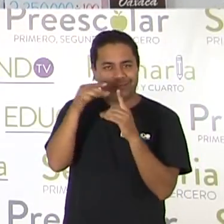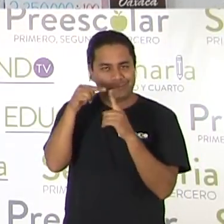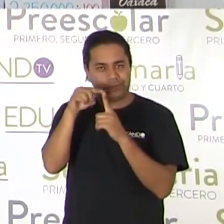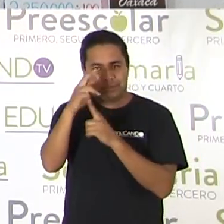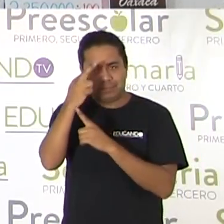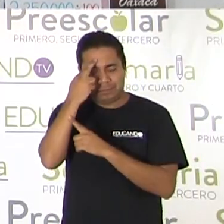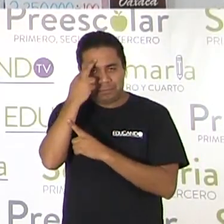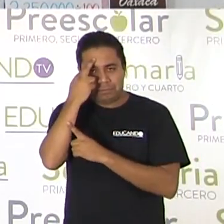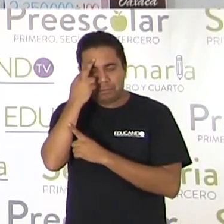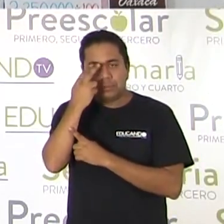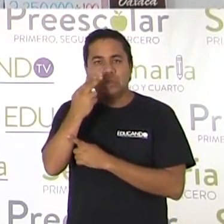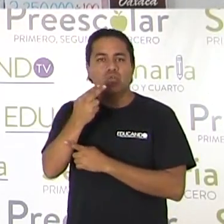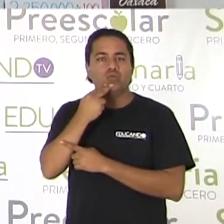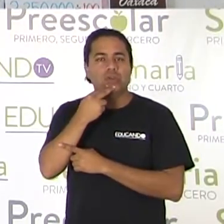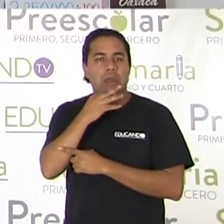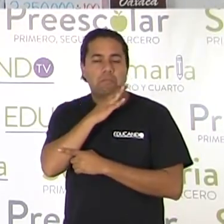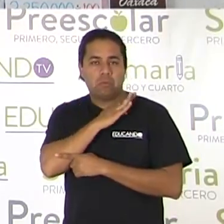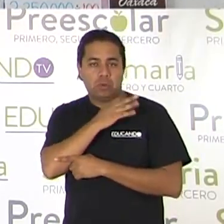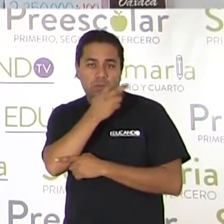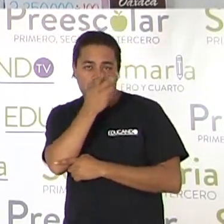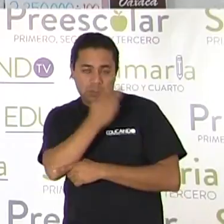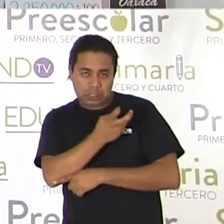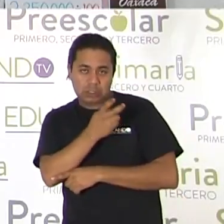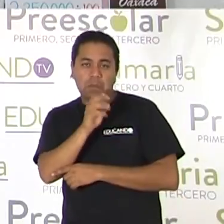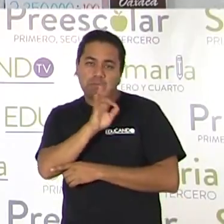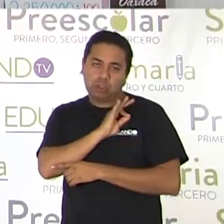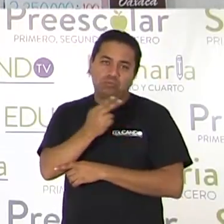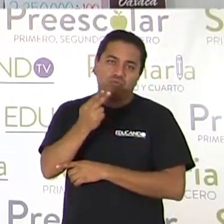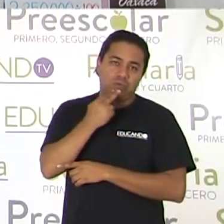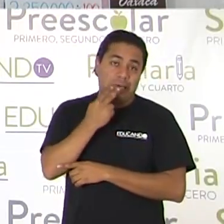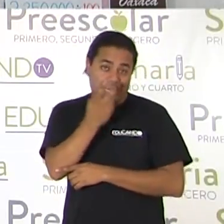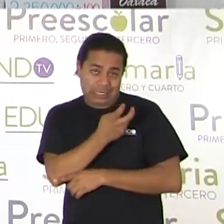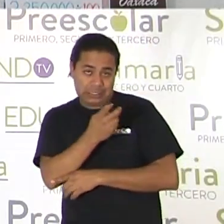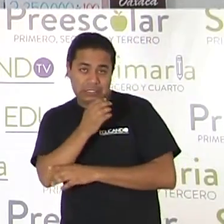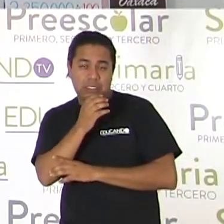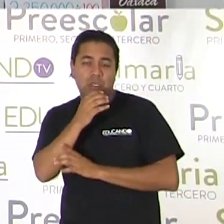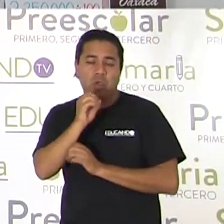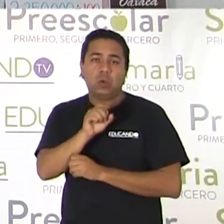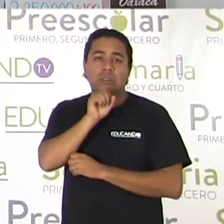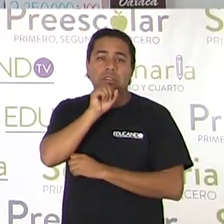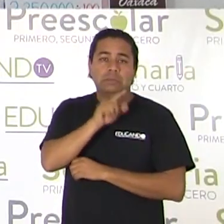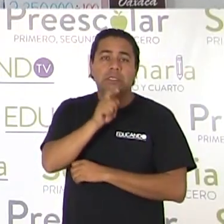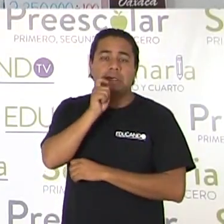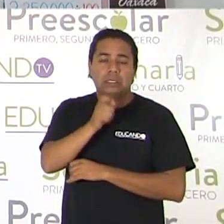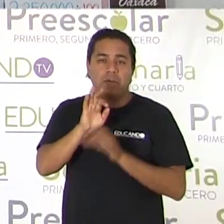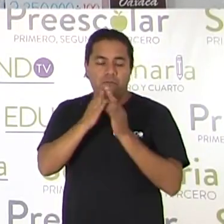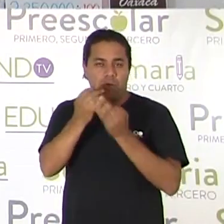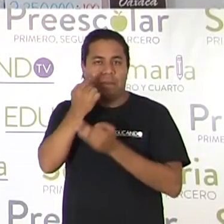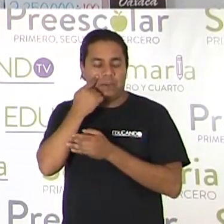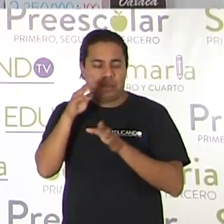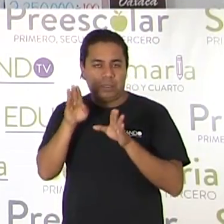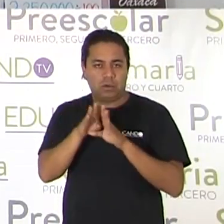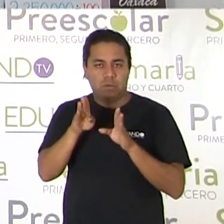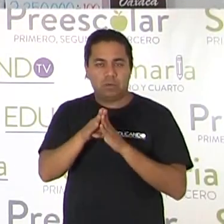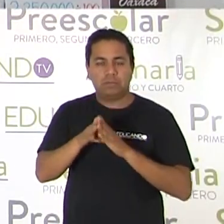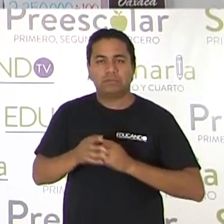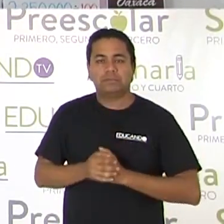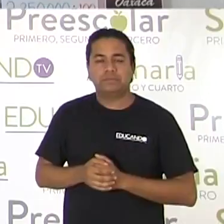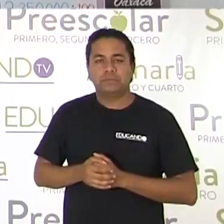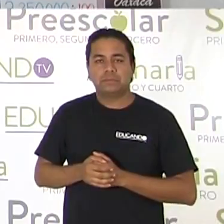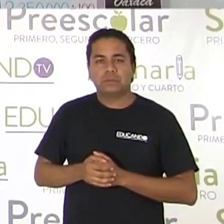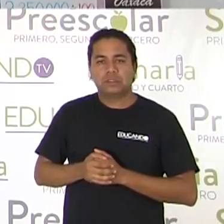que podemos utilizar este símbolo, o podemos utilizar este símbolo también, o podemos hacer también de la siguiente manera, distancia